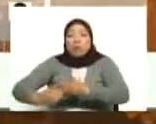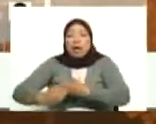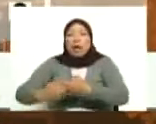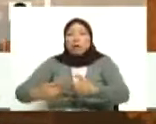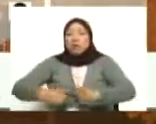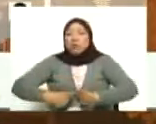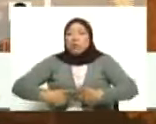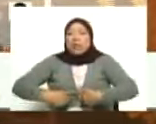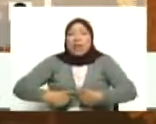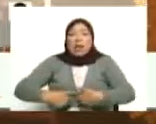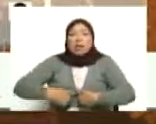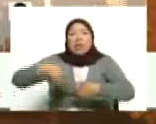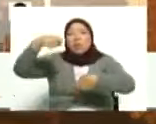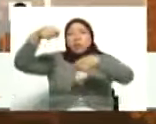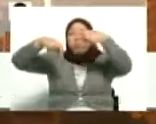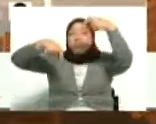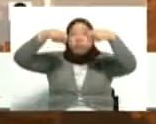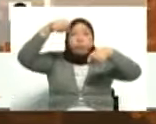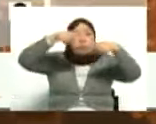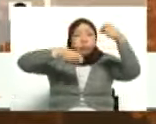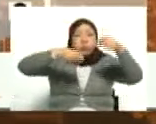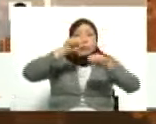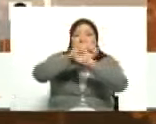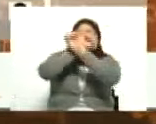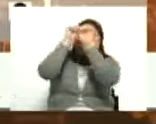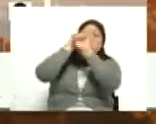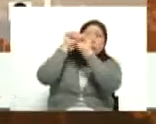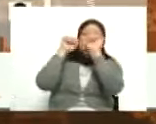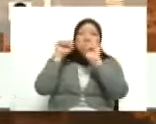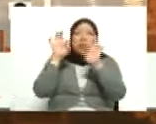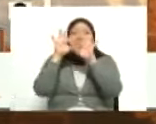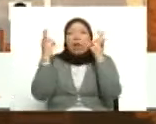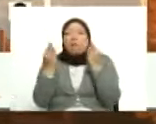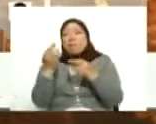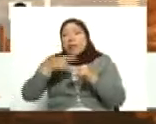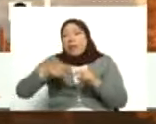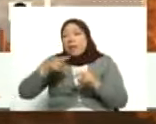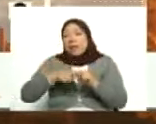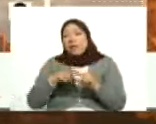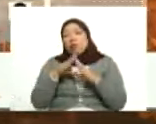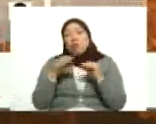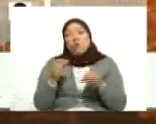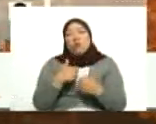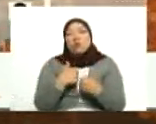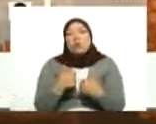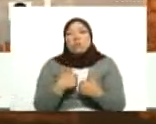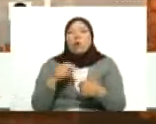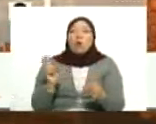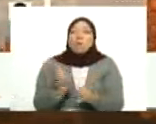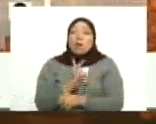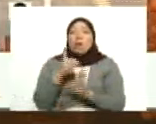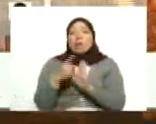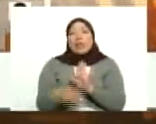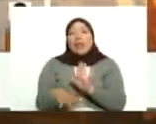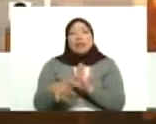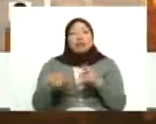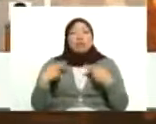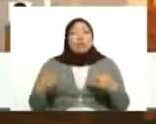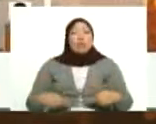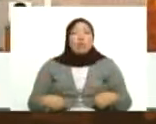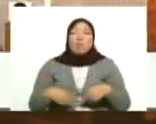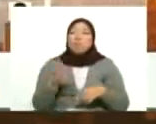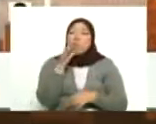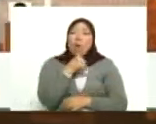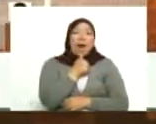siendo bombardeados, están siendo atacados por una potencia ocupante que está violando todos los principios del